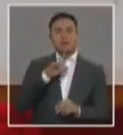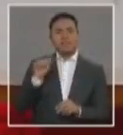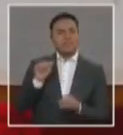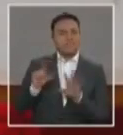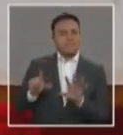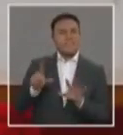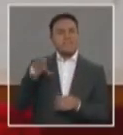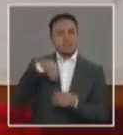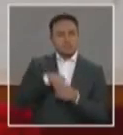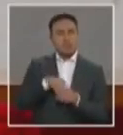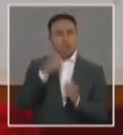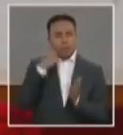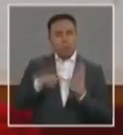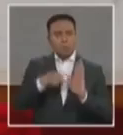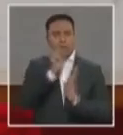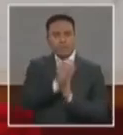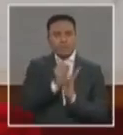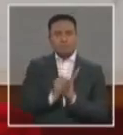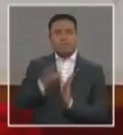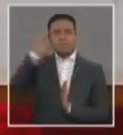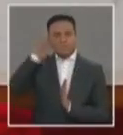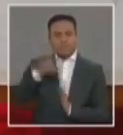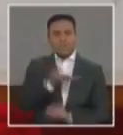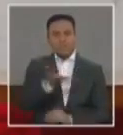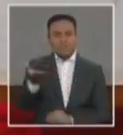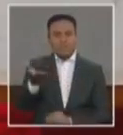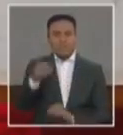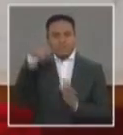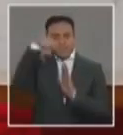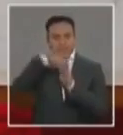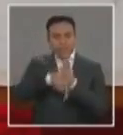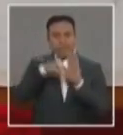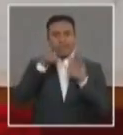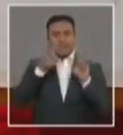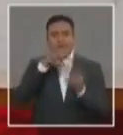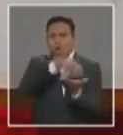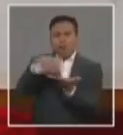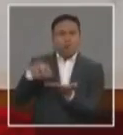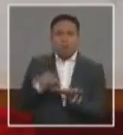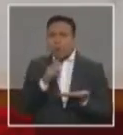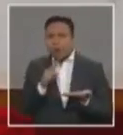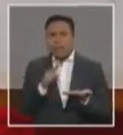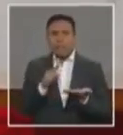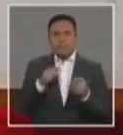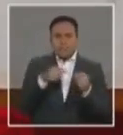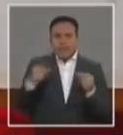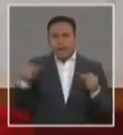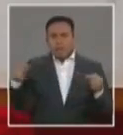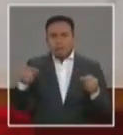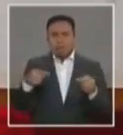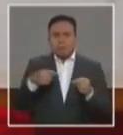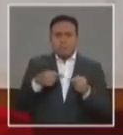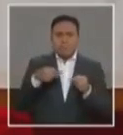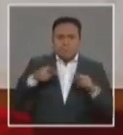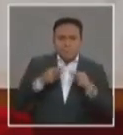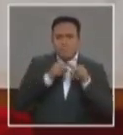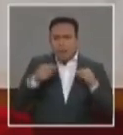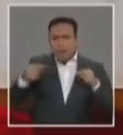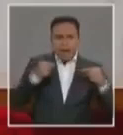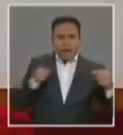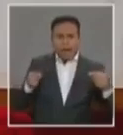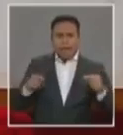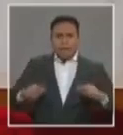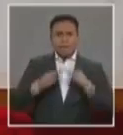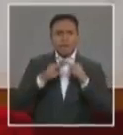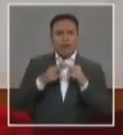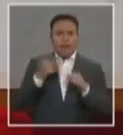está ya El Avance se va a entregar ahora ya muy pronto y también el plan eh Par